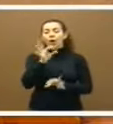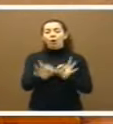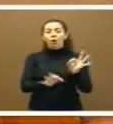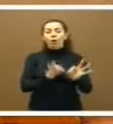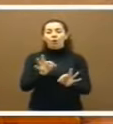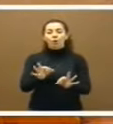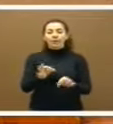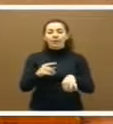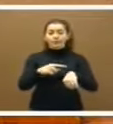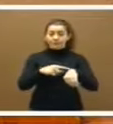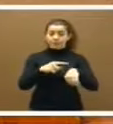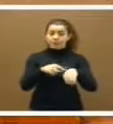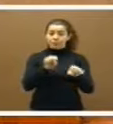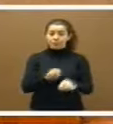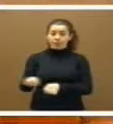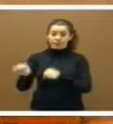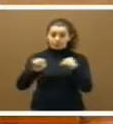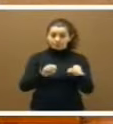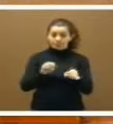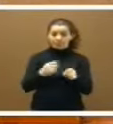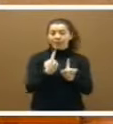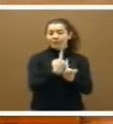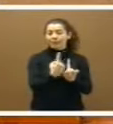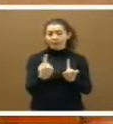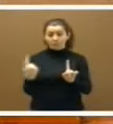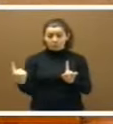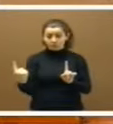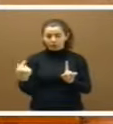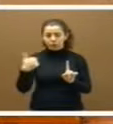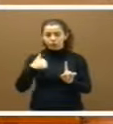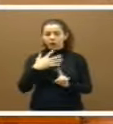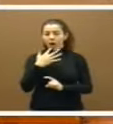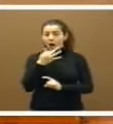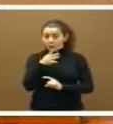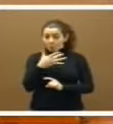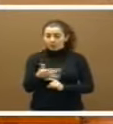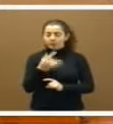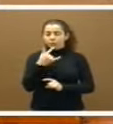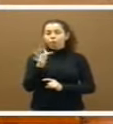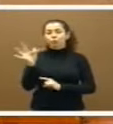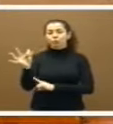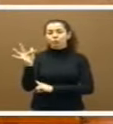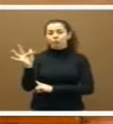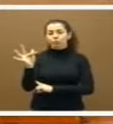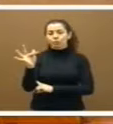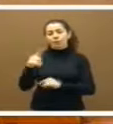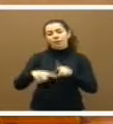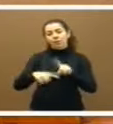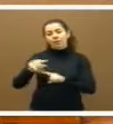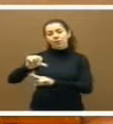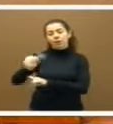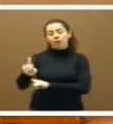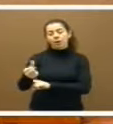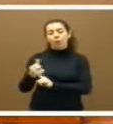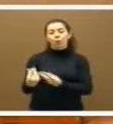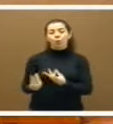como a los tiempos de defensa de cada una de ellas, señorías, voy a ir dando la palabra conforme a lo aprobado en la Junta de